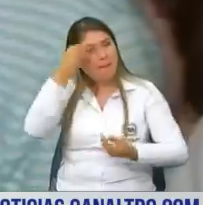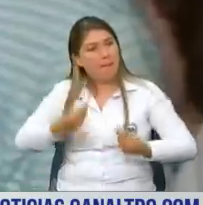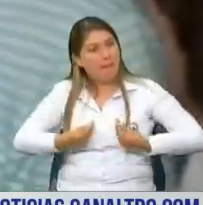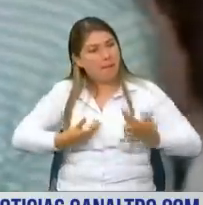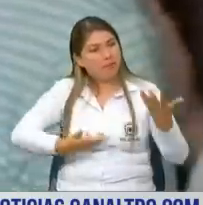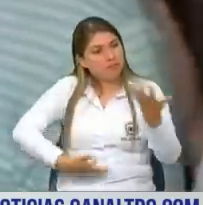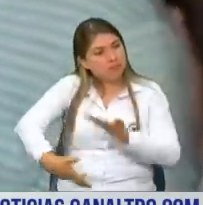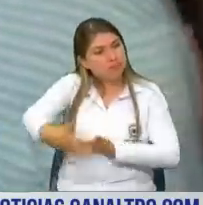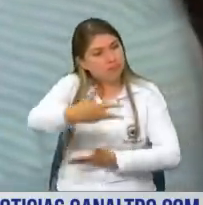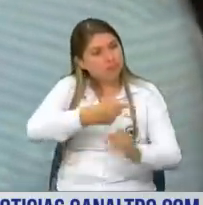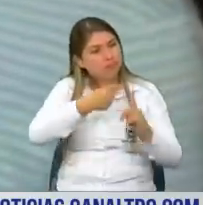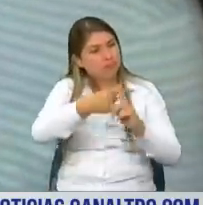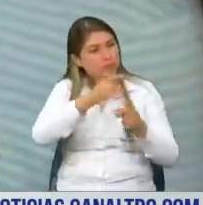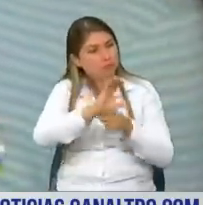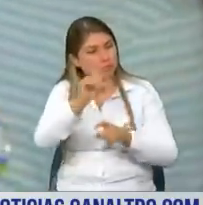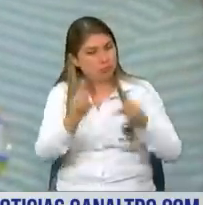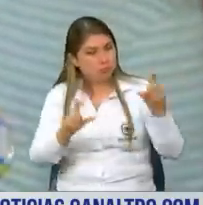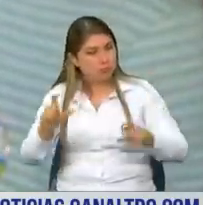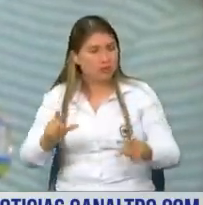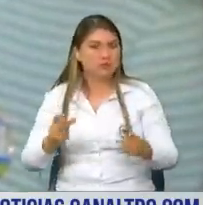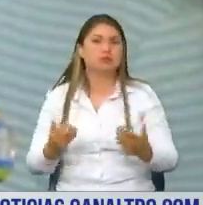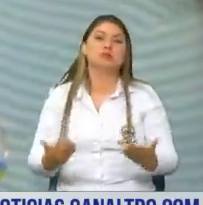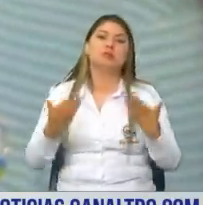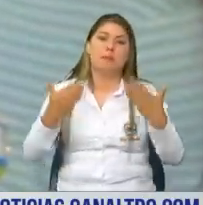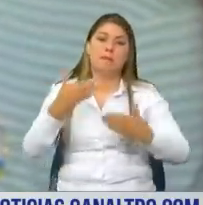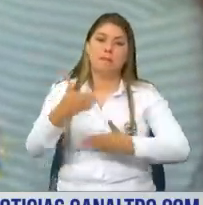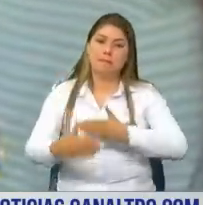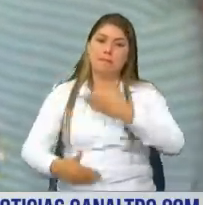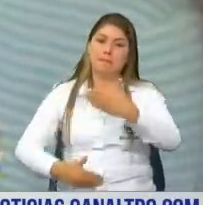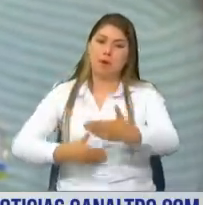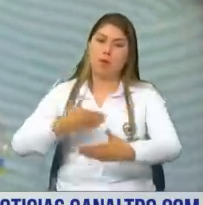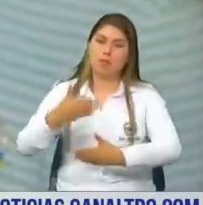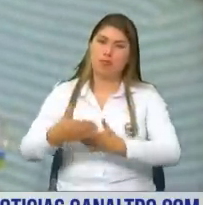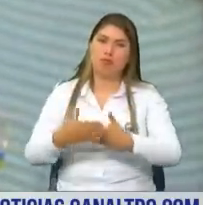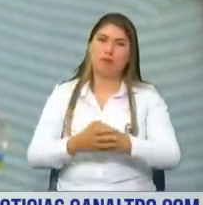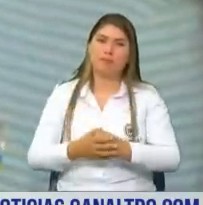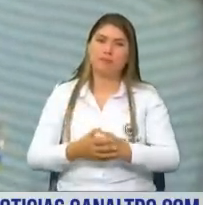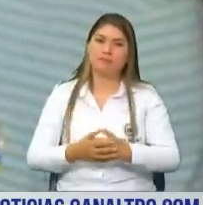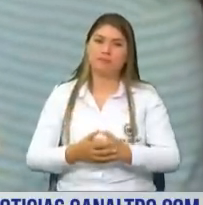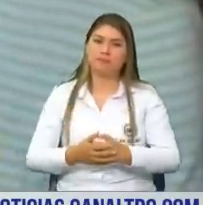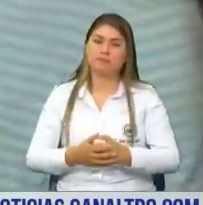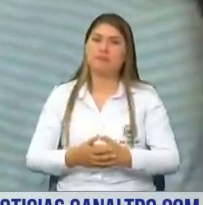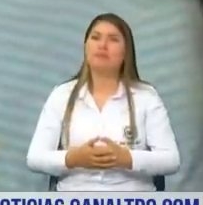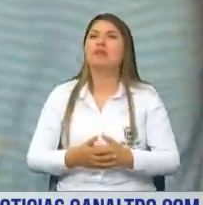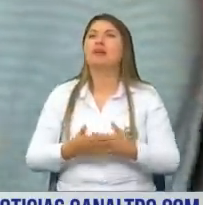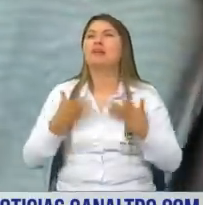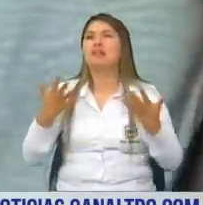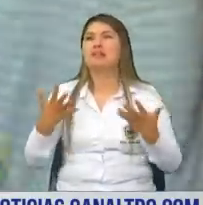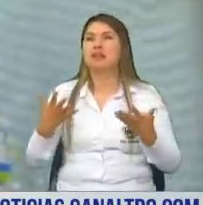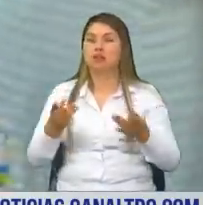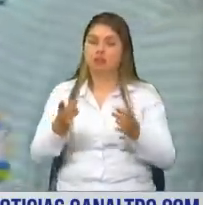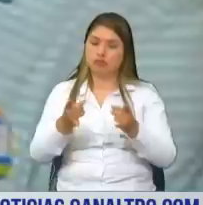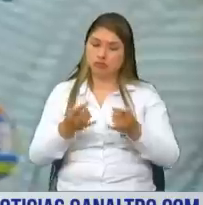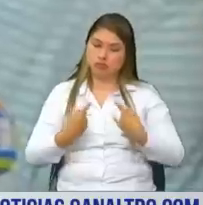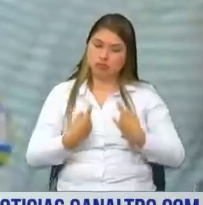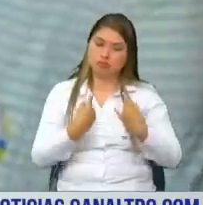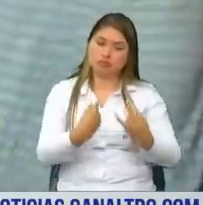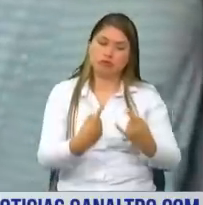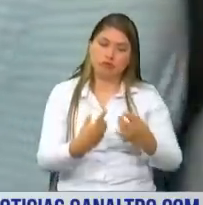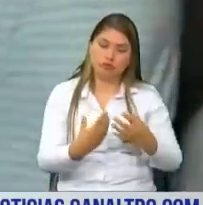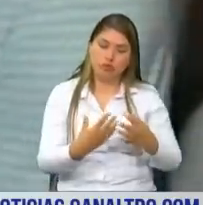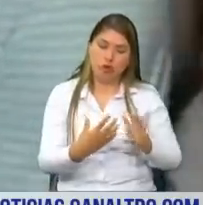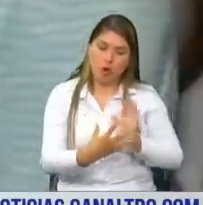en ciudadanía nos permitirán poco a poco de manera didáctica sobre trump sobre todo transmitirle a estos niños